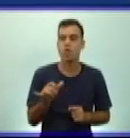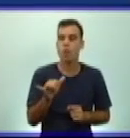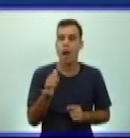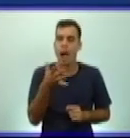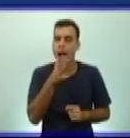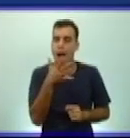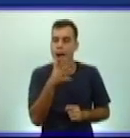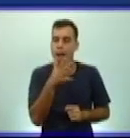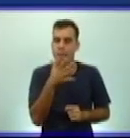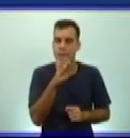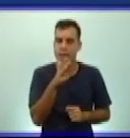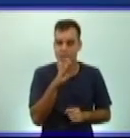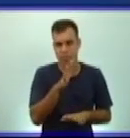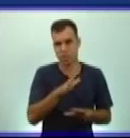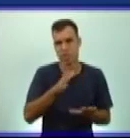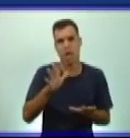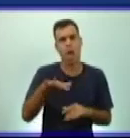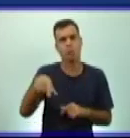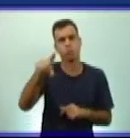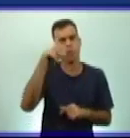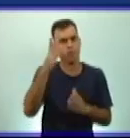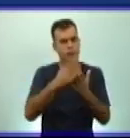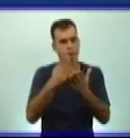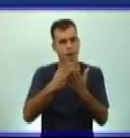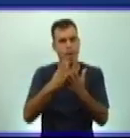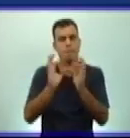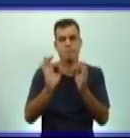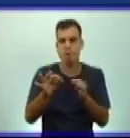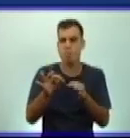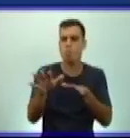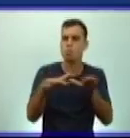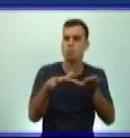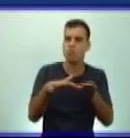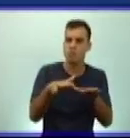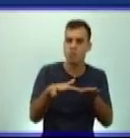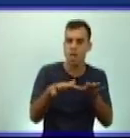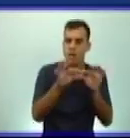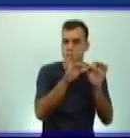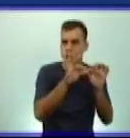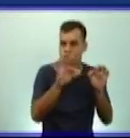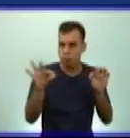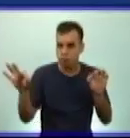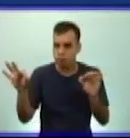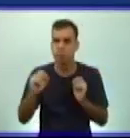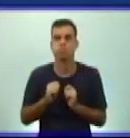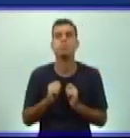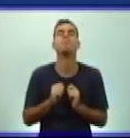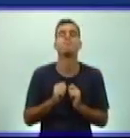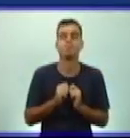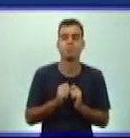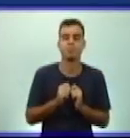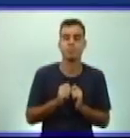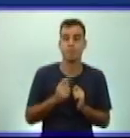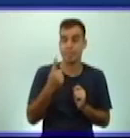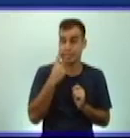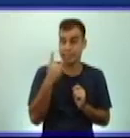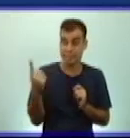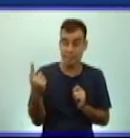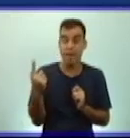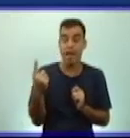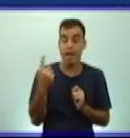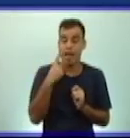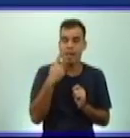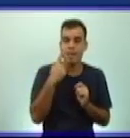parecida a la que ya ustedes estudiaron también en el movimiento rectilíneo uniforme. Fíjense que estamos hablando del desplazamiento angular en un intervalo de